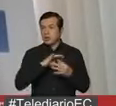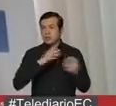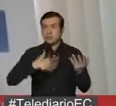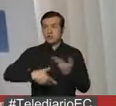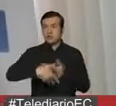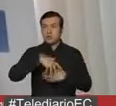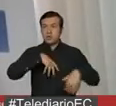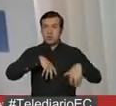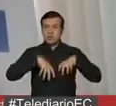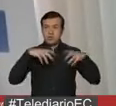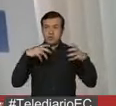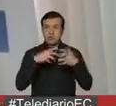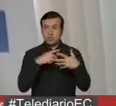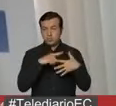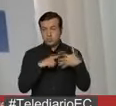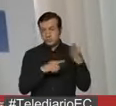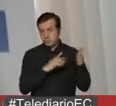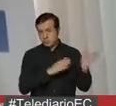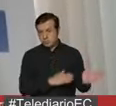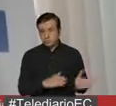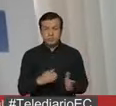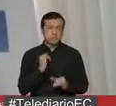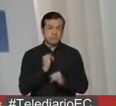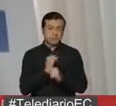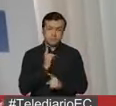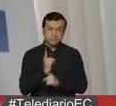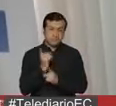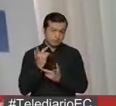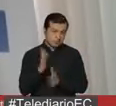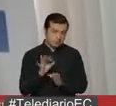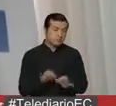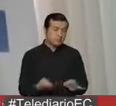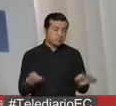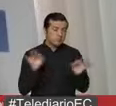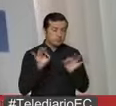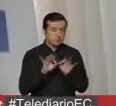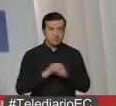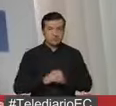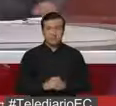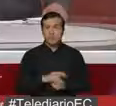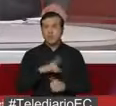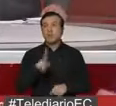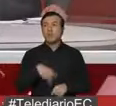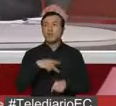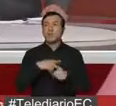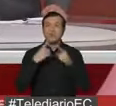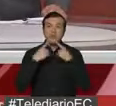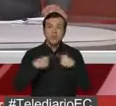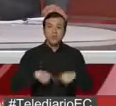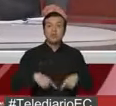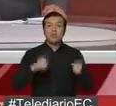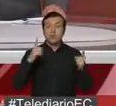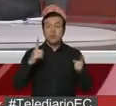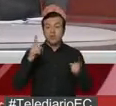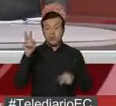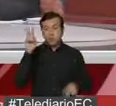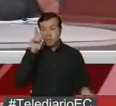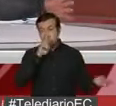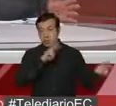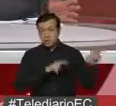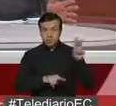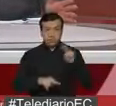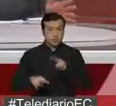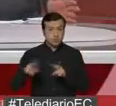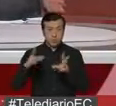coordinación entre las diferentes instituciones. Los expertos aseguran que solamente el testeo masivo, las